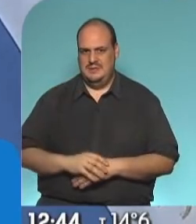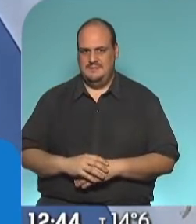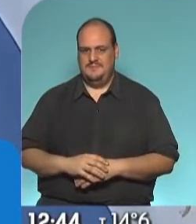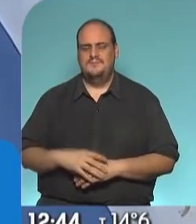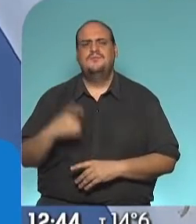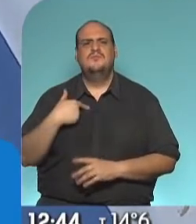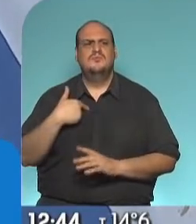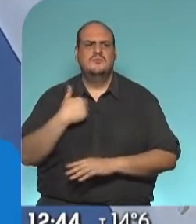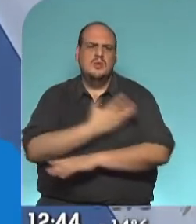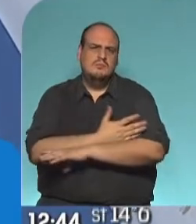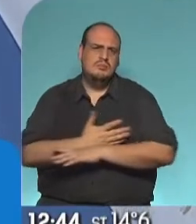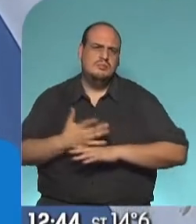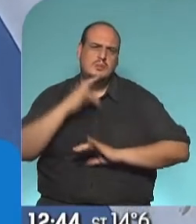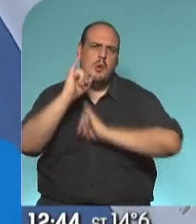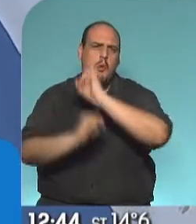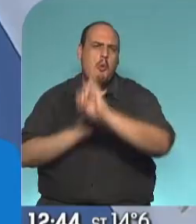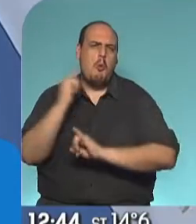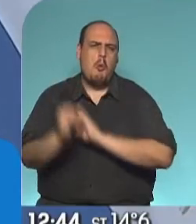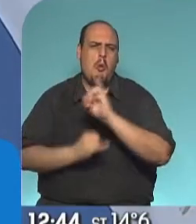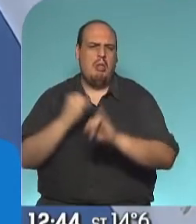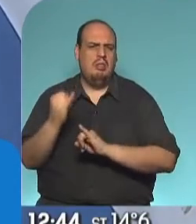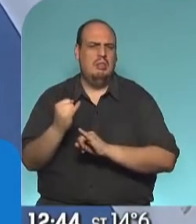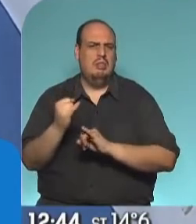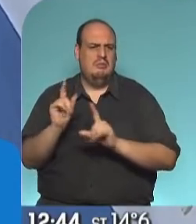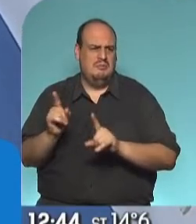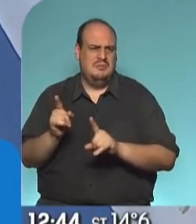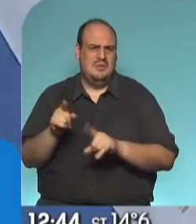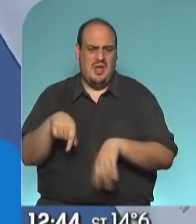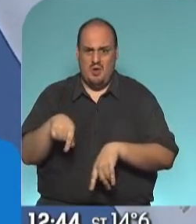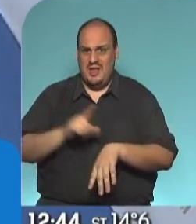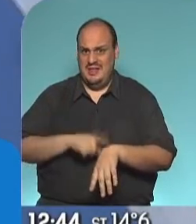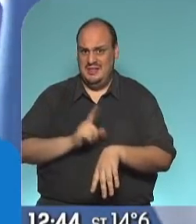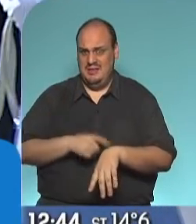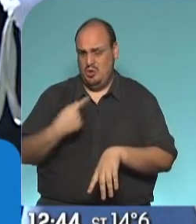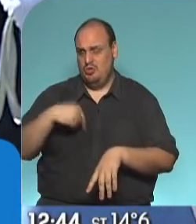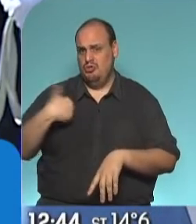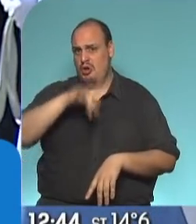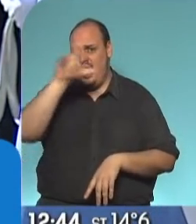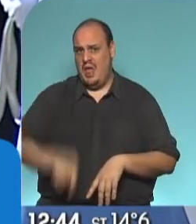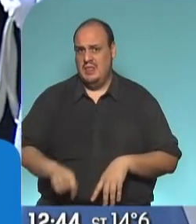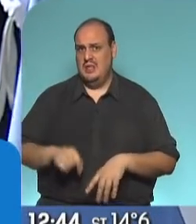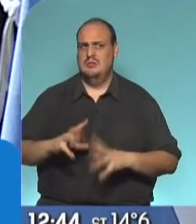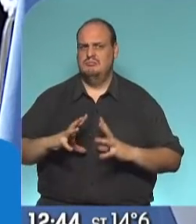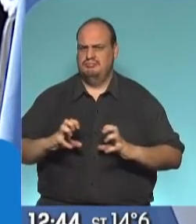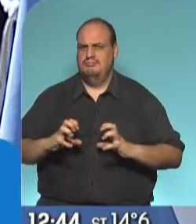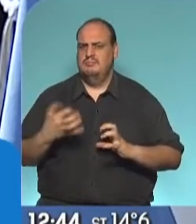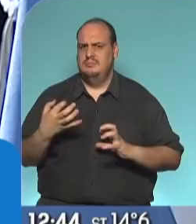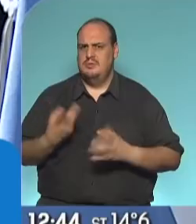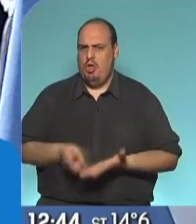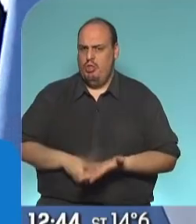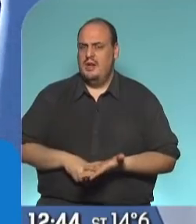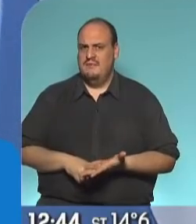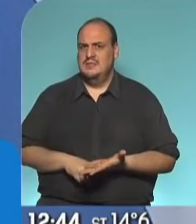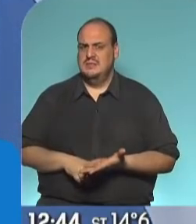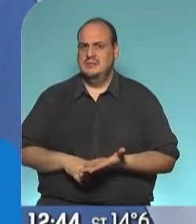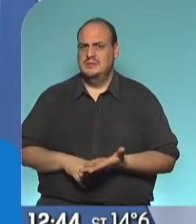Cuento estas cosas en tiempos en que nos debatimos los argentinos otra vez, tratando